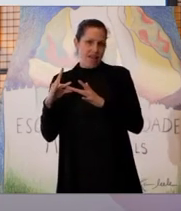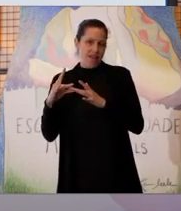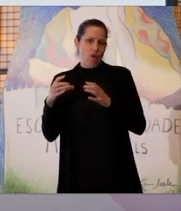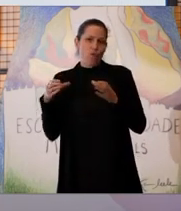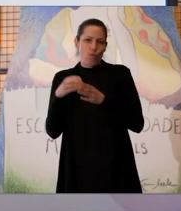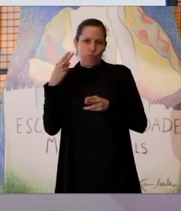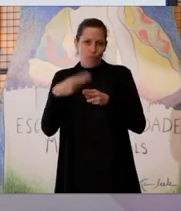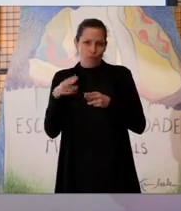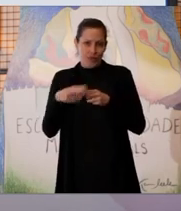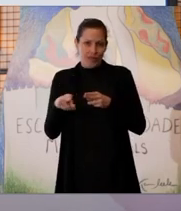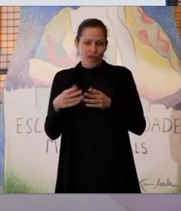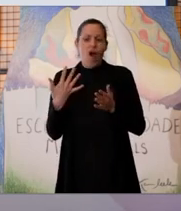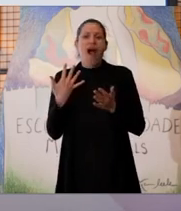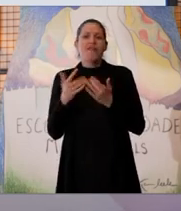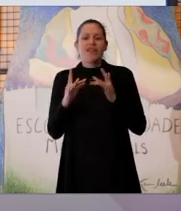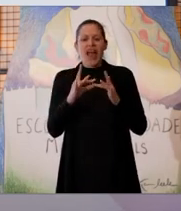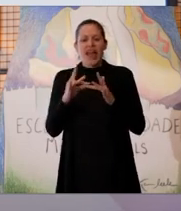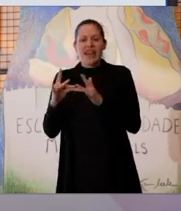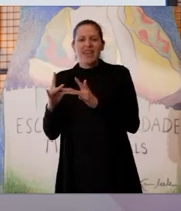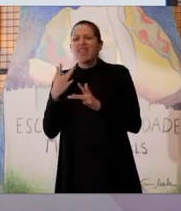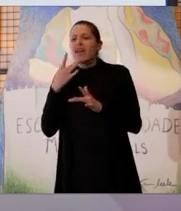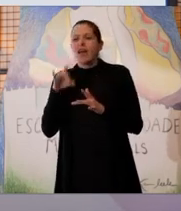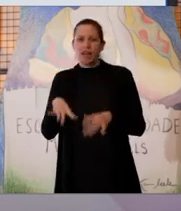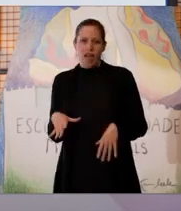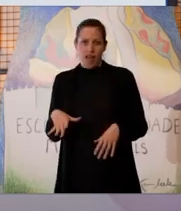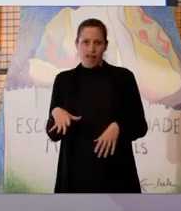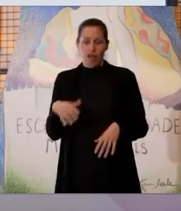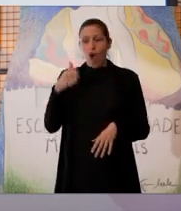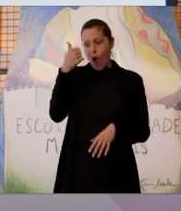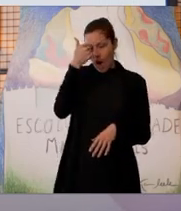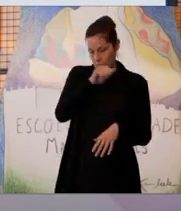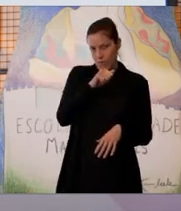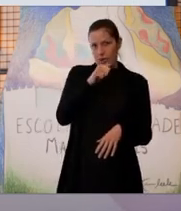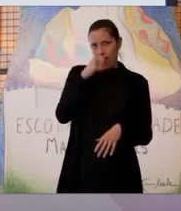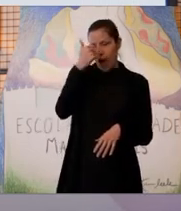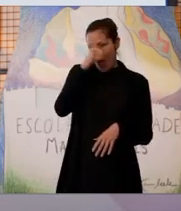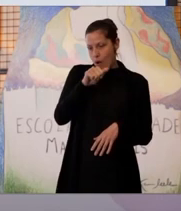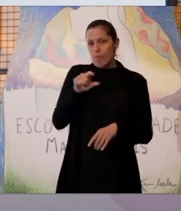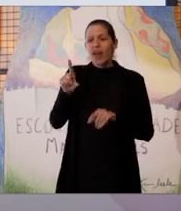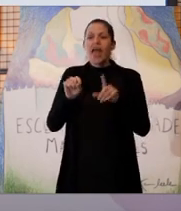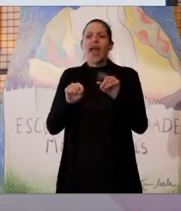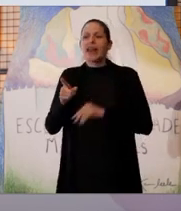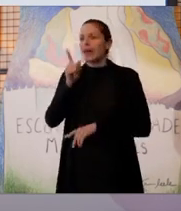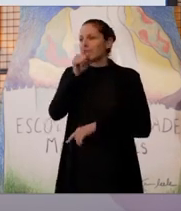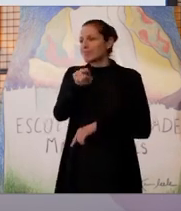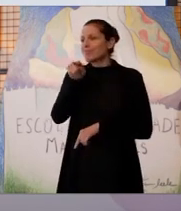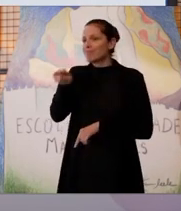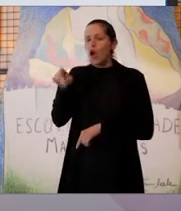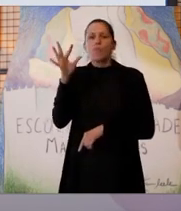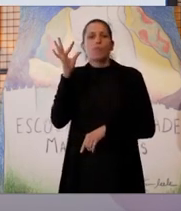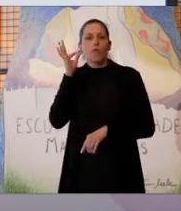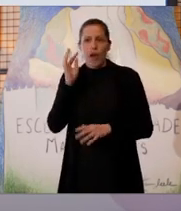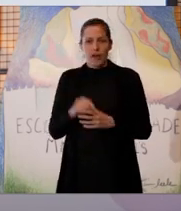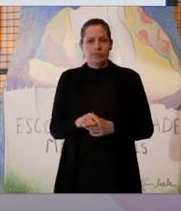son los que eligen a mujeres que como decía Nuria son elegidas cooptadas pero hasta